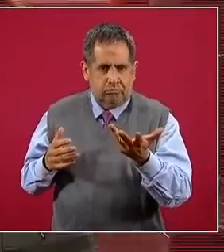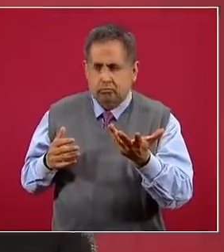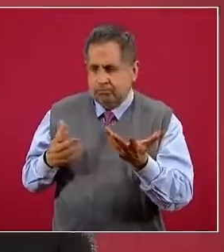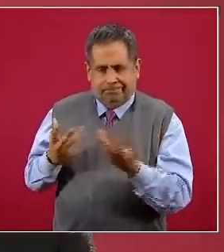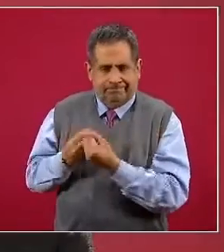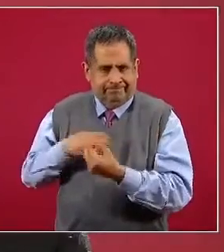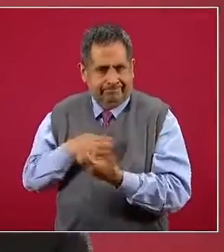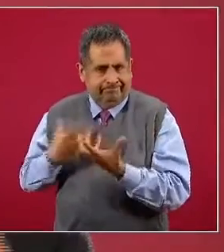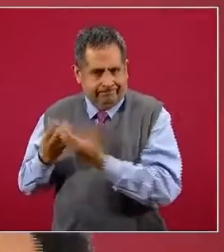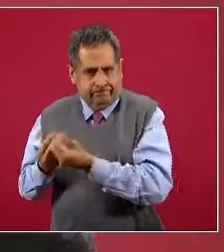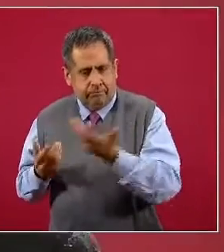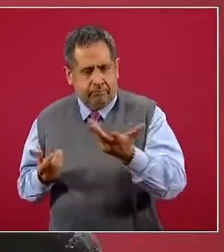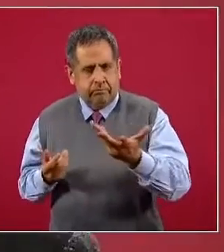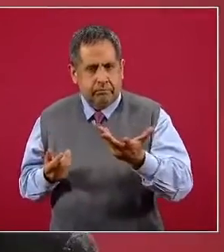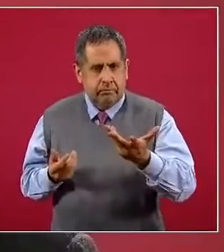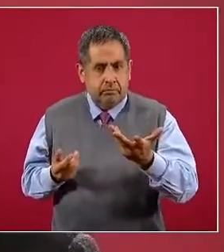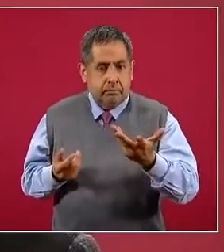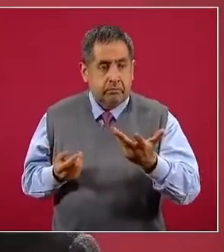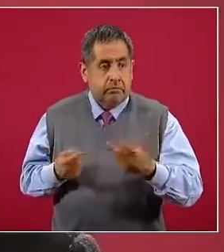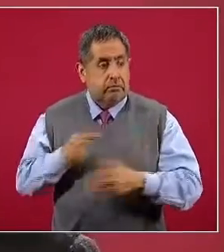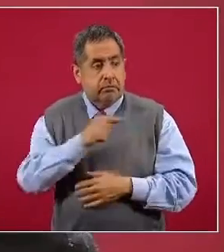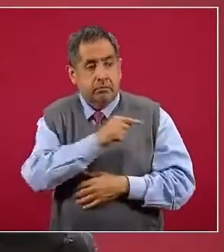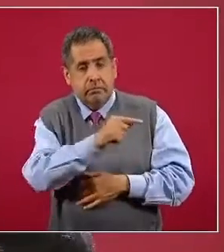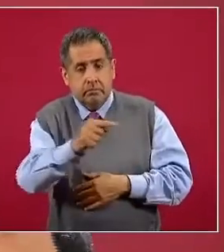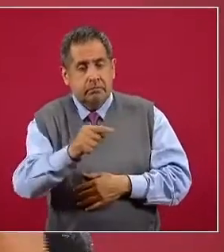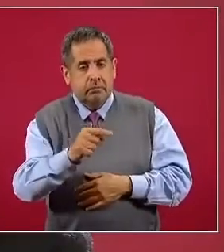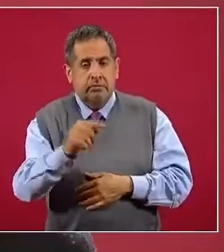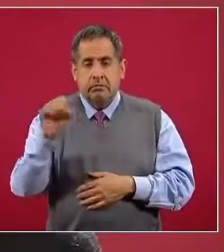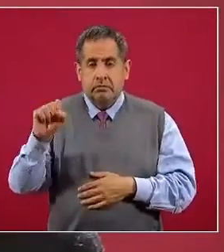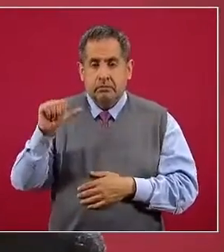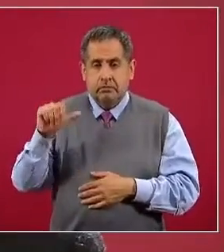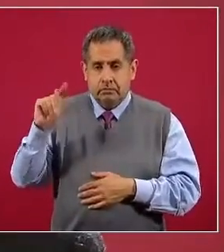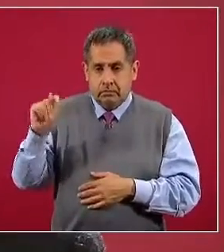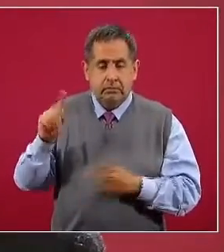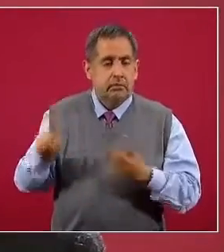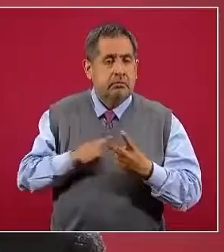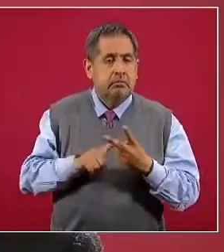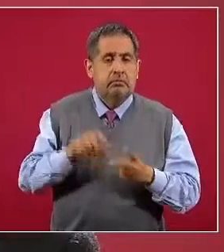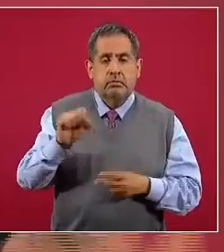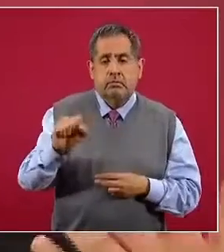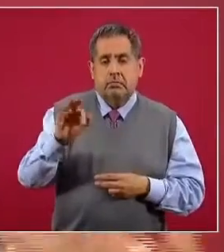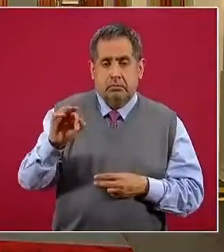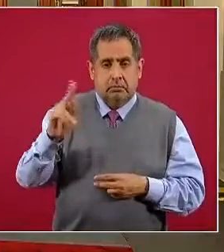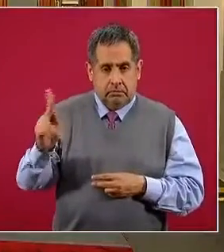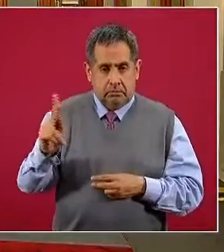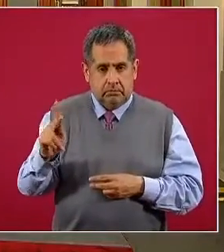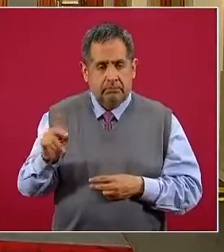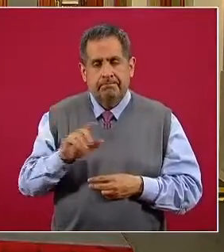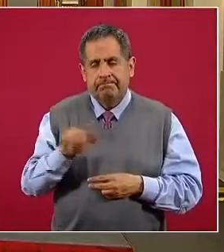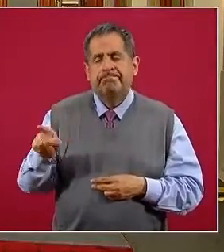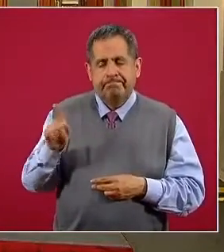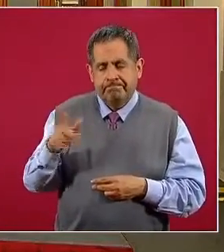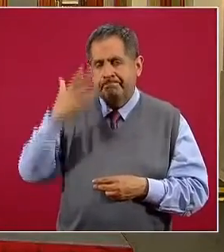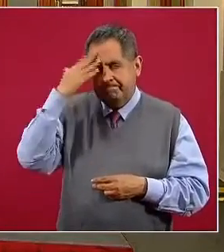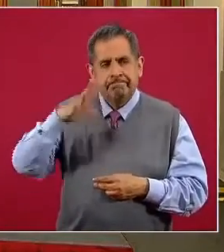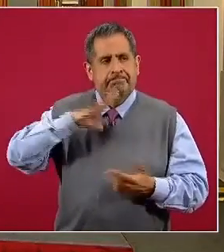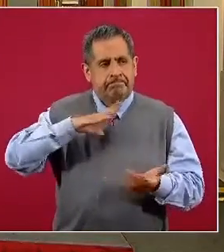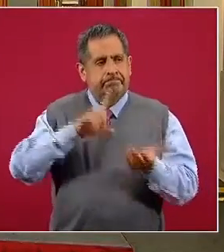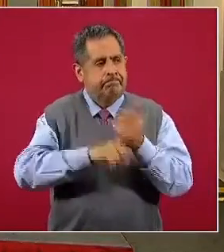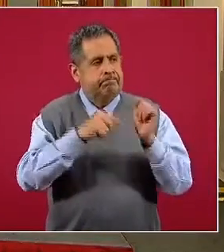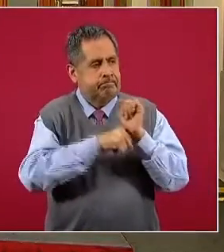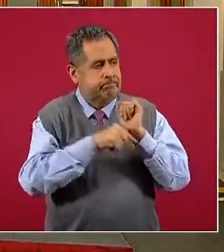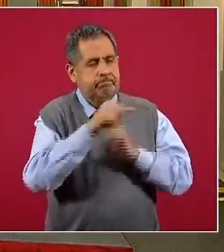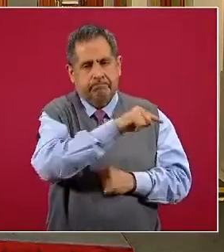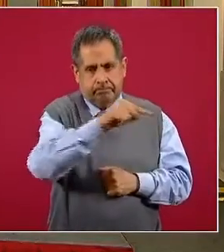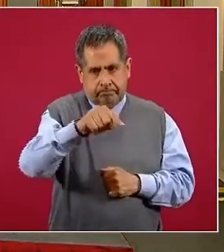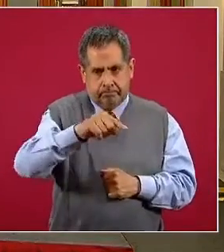entusiasmo, que el Sistema de Administración Tributaria y la Secretaría de la Función Pública reconocieron este fenómeno, como